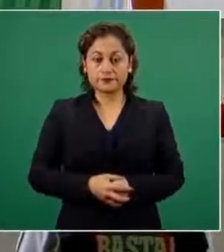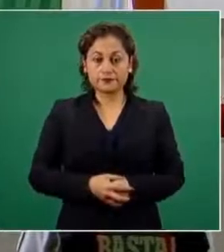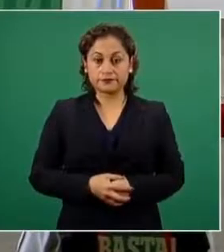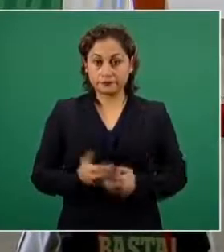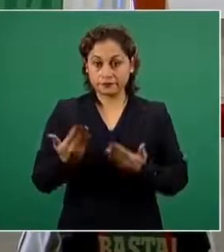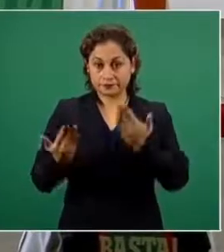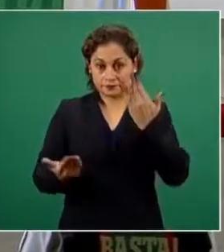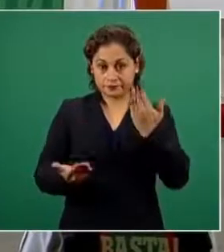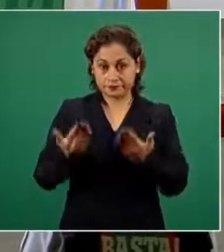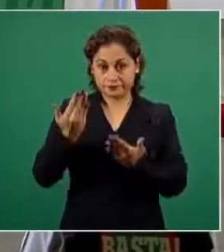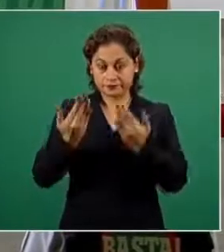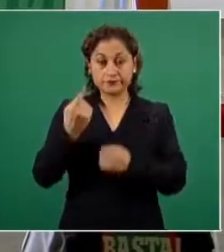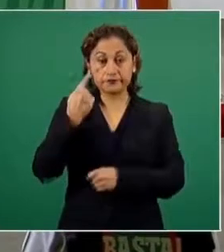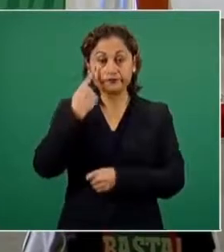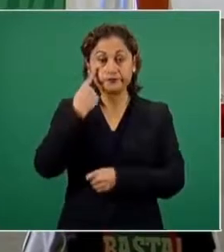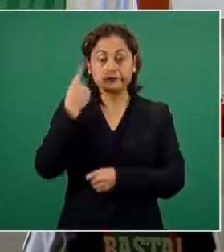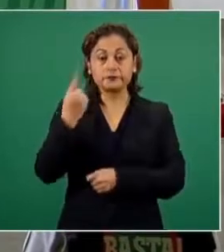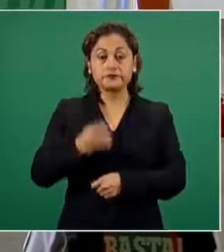2019